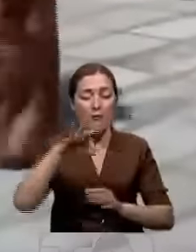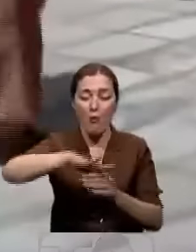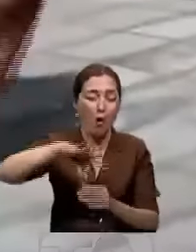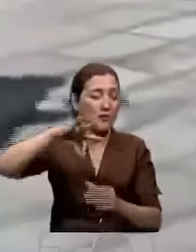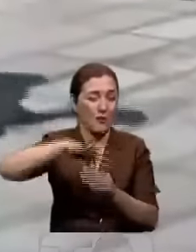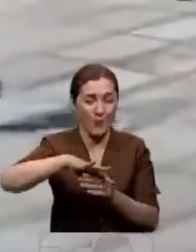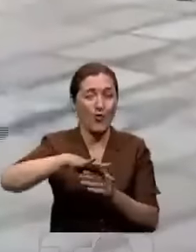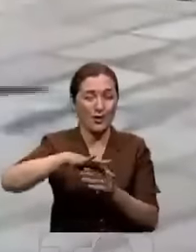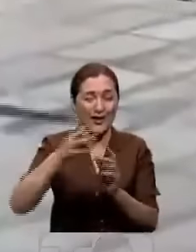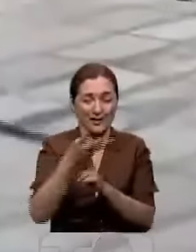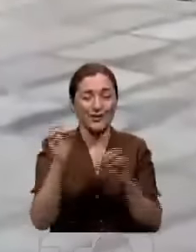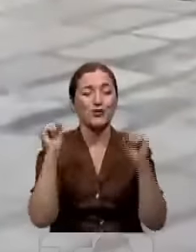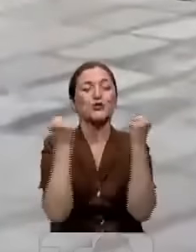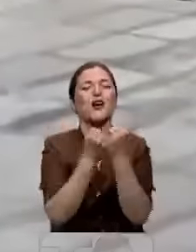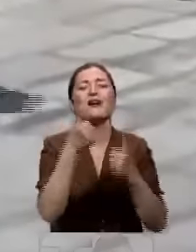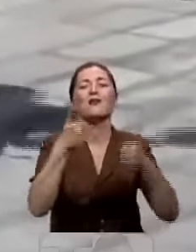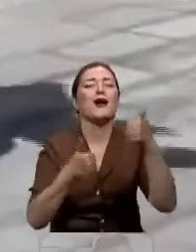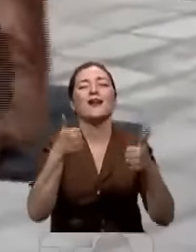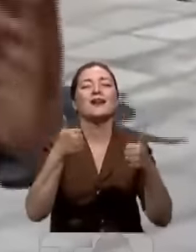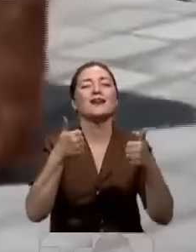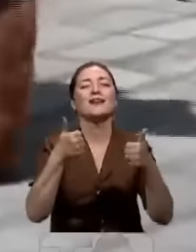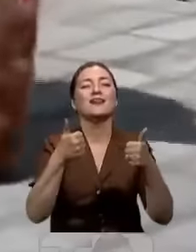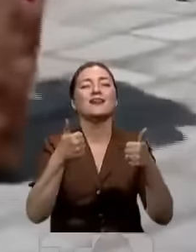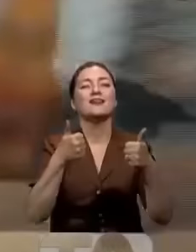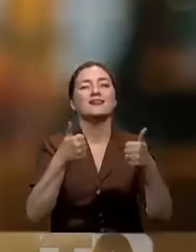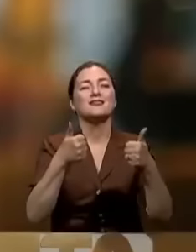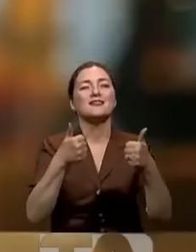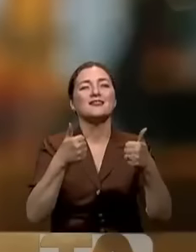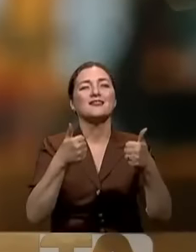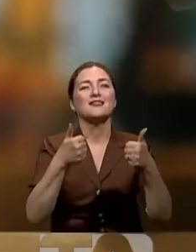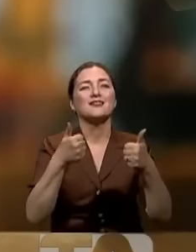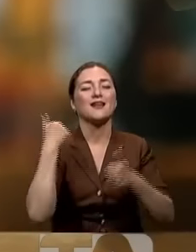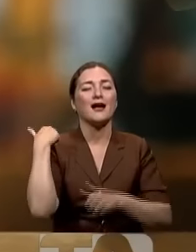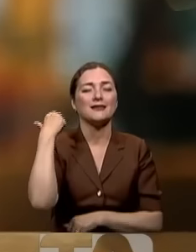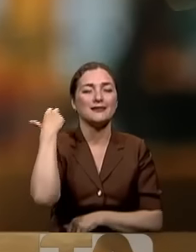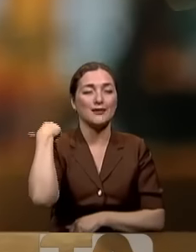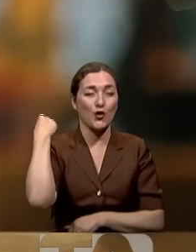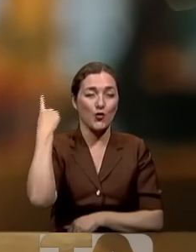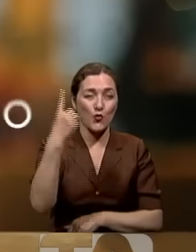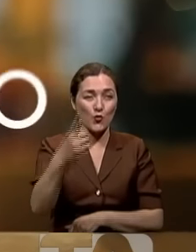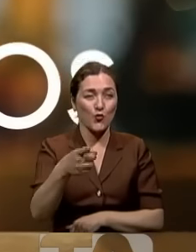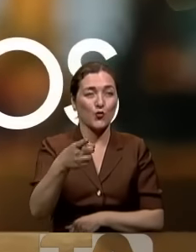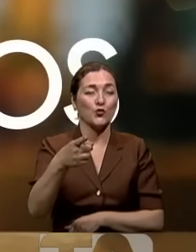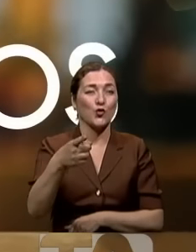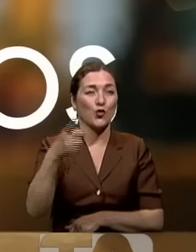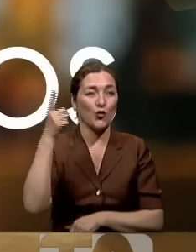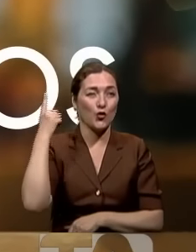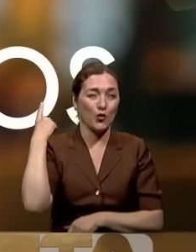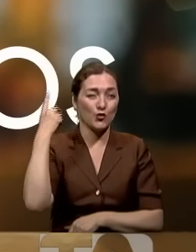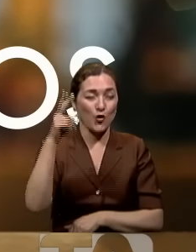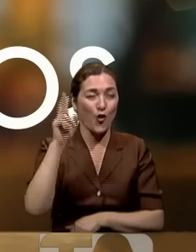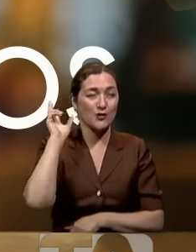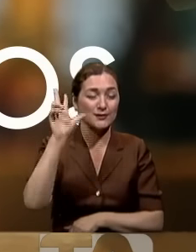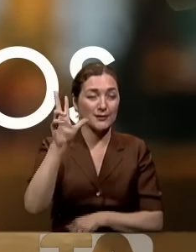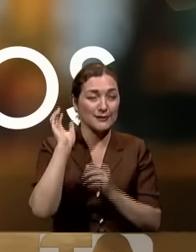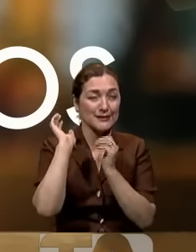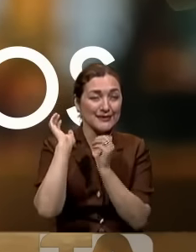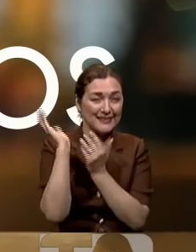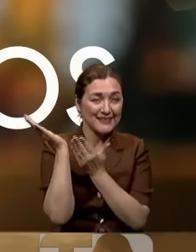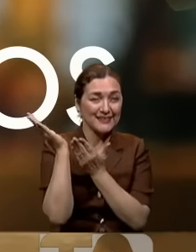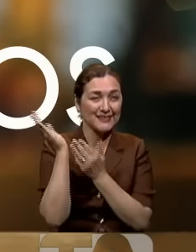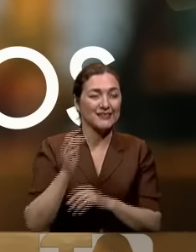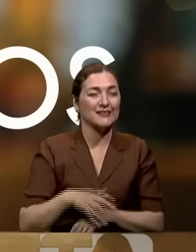más votada es... A la cuenta de tres, vamos, okay. ¿Te parece? A ver, vea. Ah, mira. No diga. A